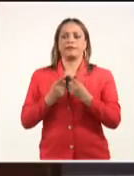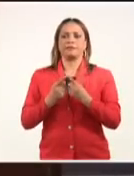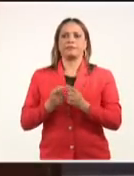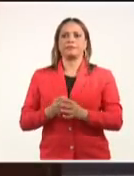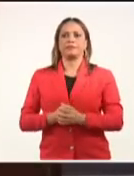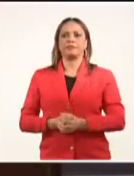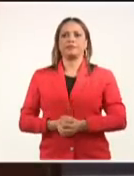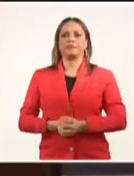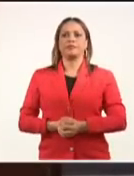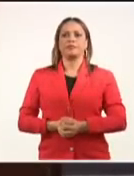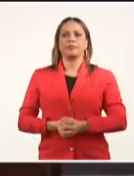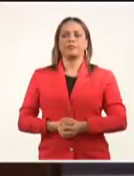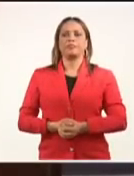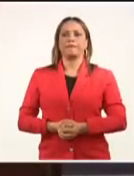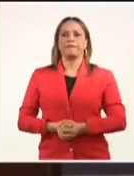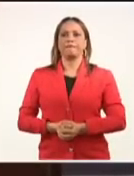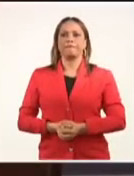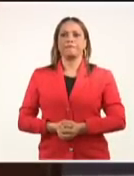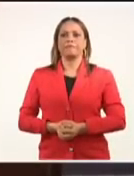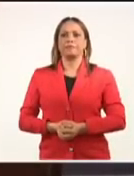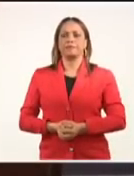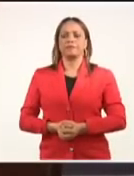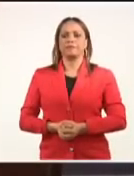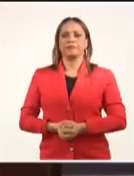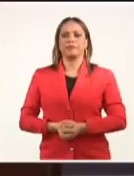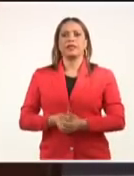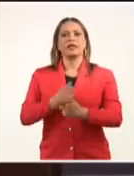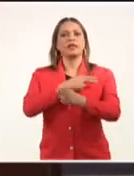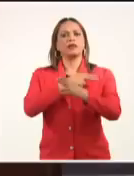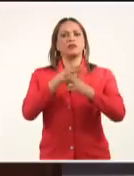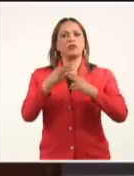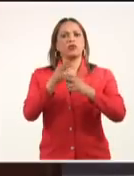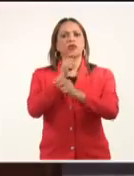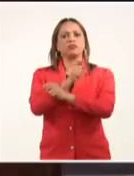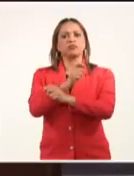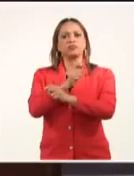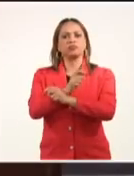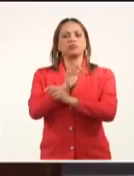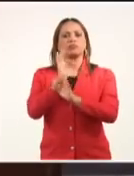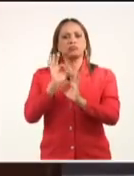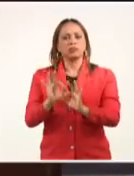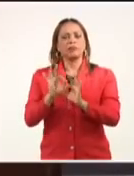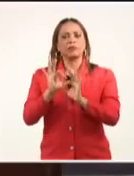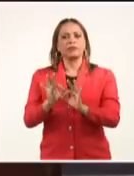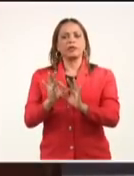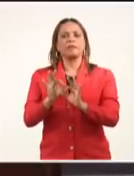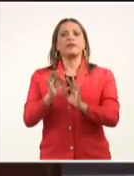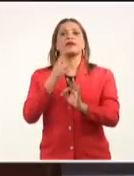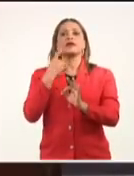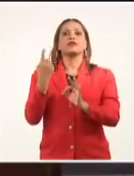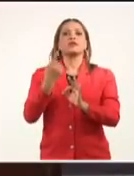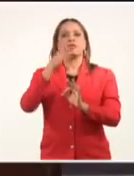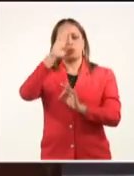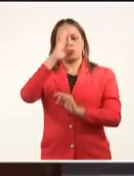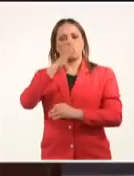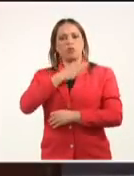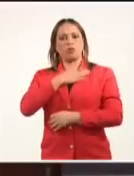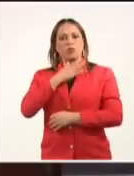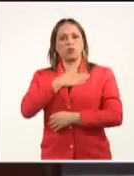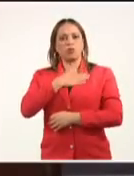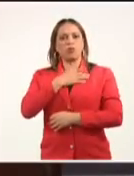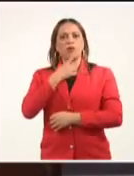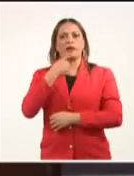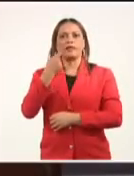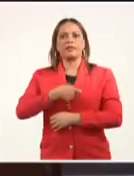La historia nos ha enseñado con creces a dónde conducen la resignación y